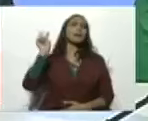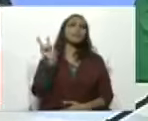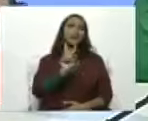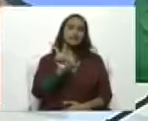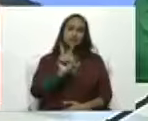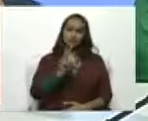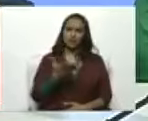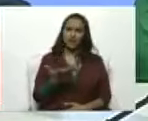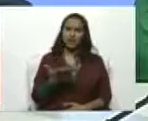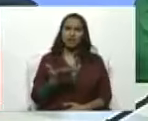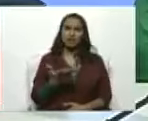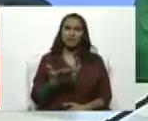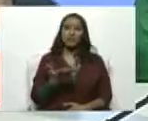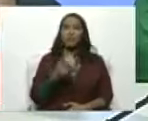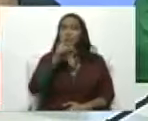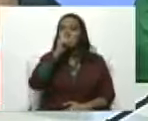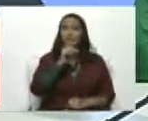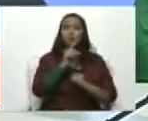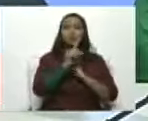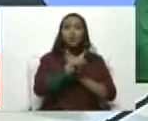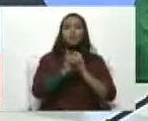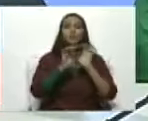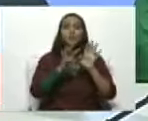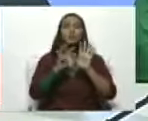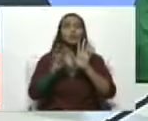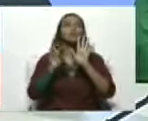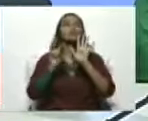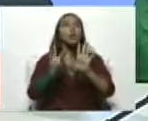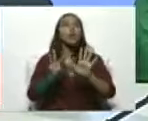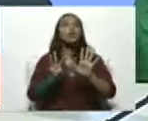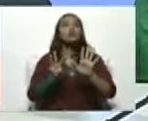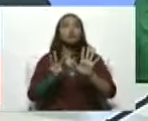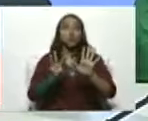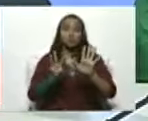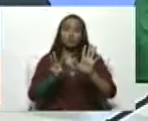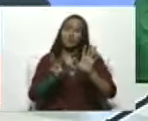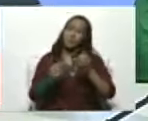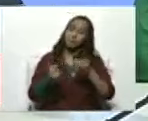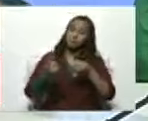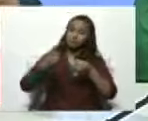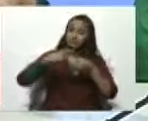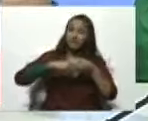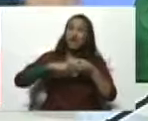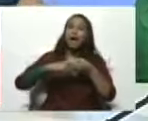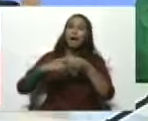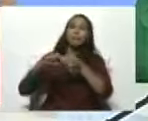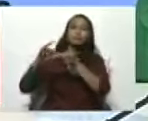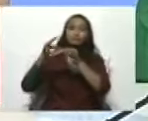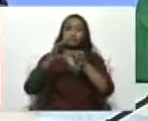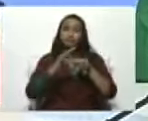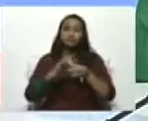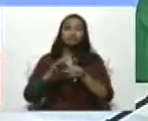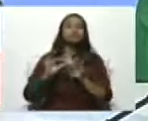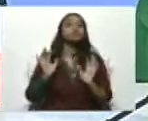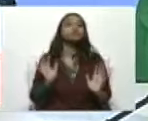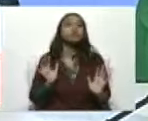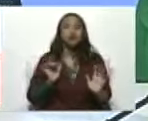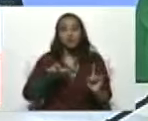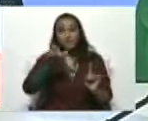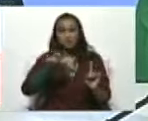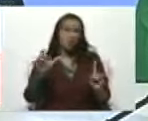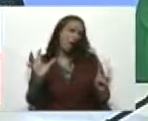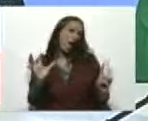Movimiento cuando el comandante Chávez, en el año 98, el comandante Chávez tuvo que hacer alianzas más allá del movimiento Quinta República. ¿Le cayeron o no le cayeron encima, Melia?